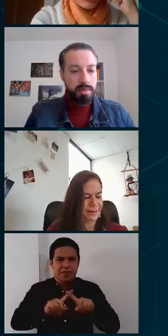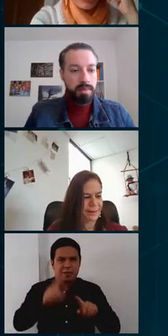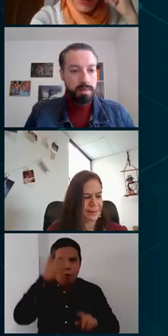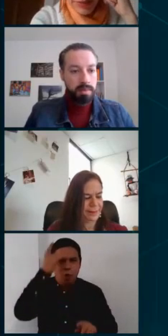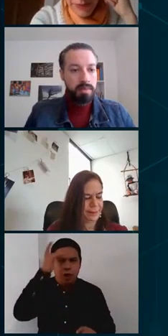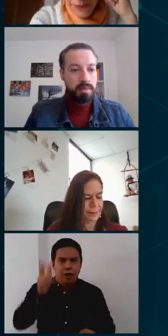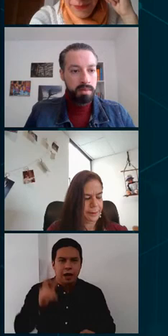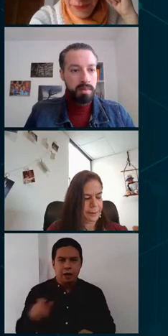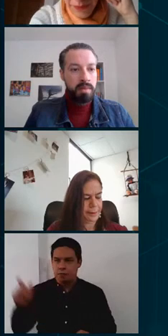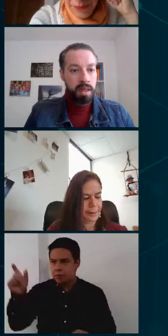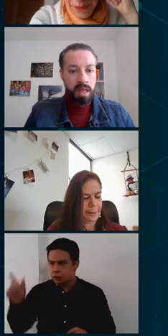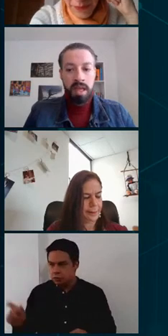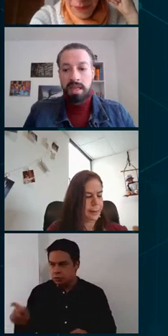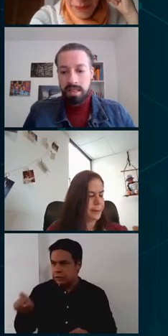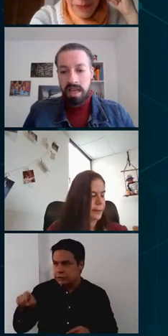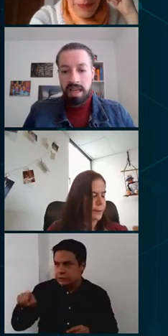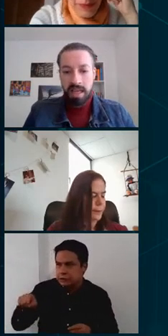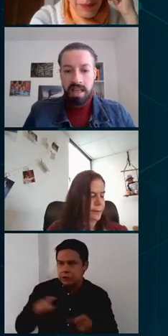colectiva.